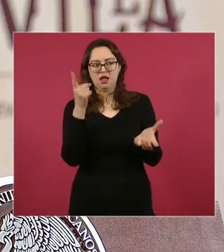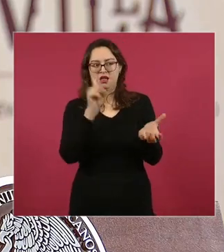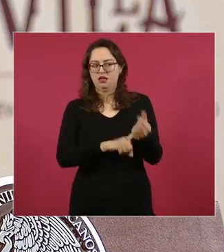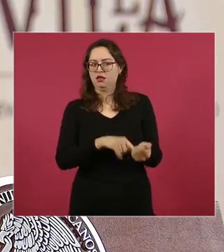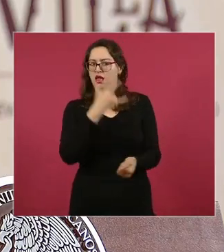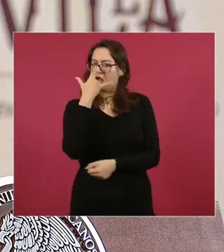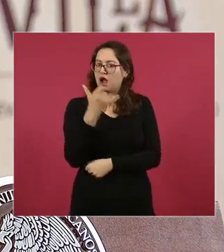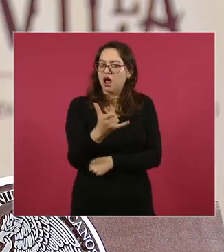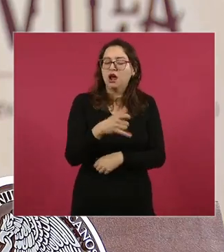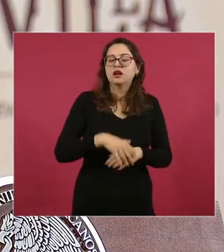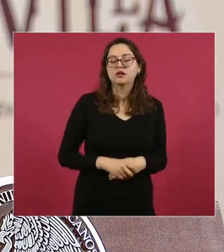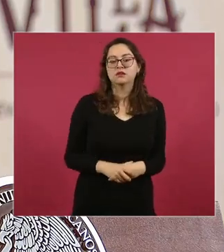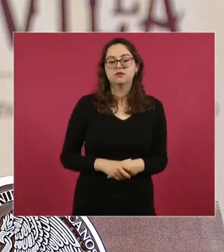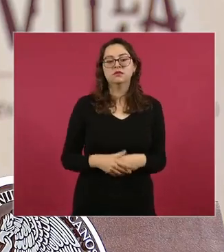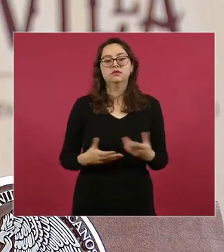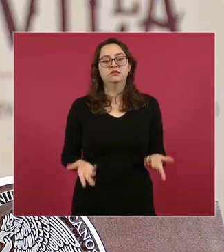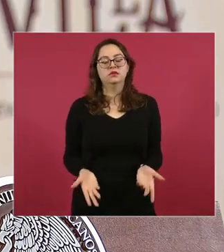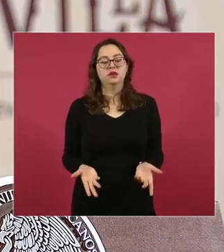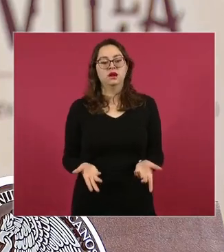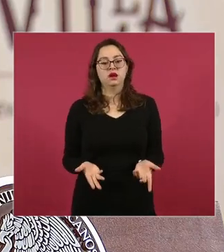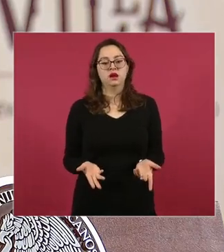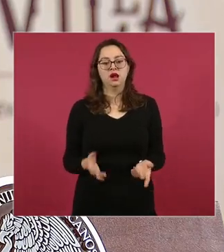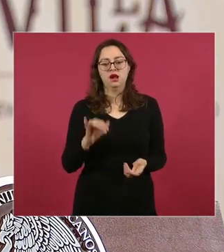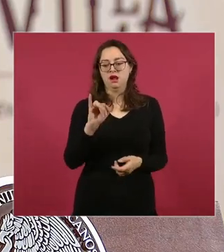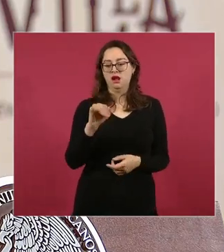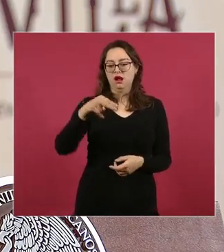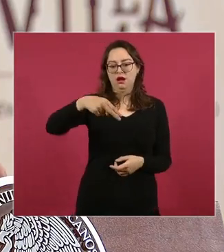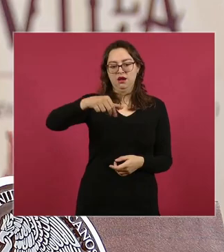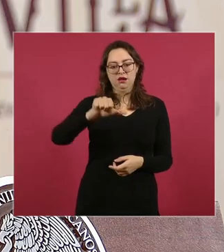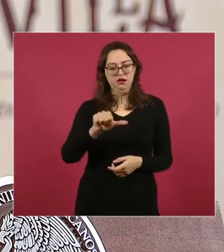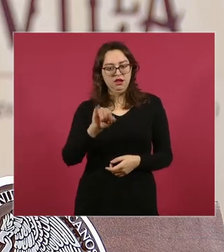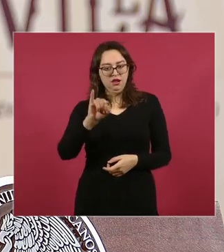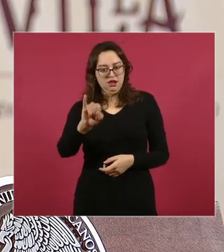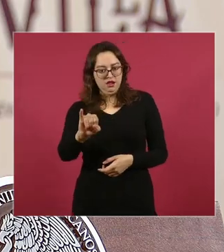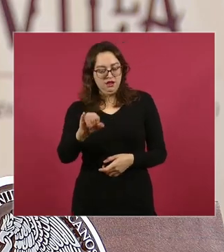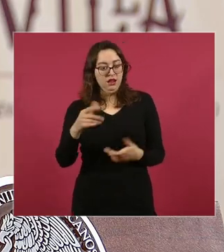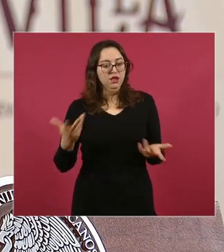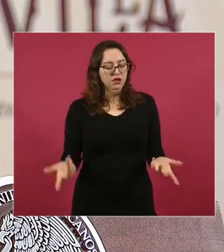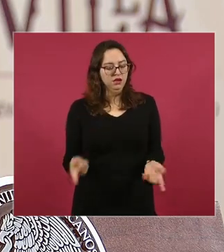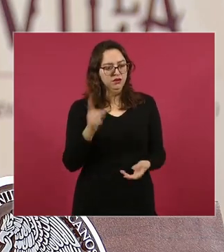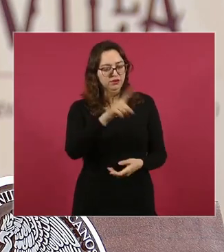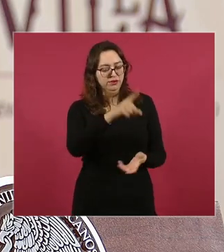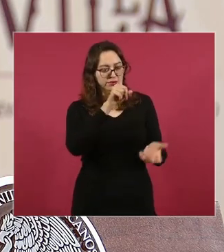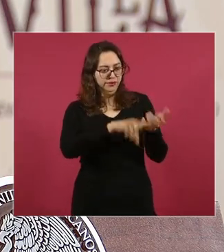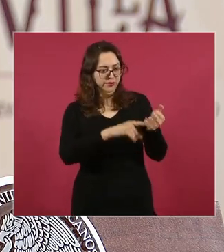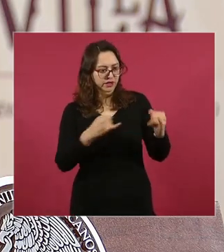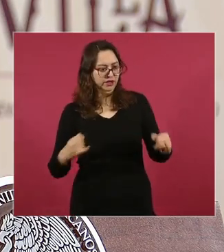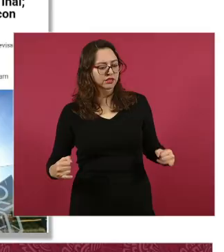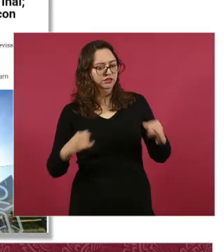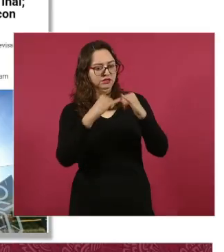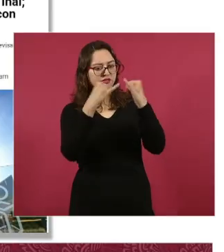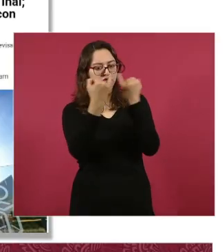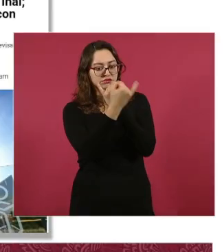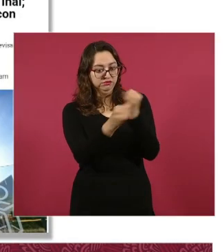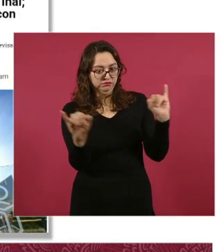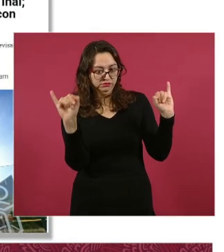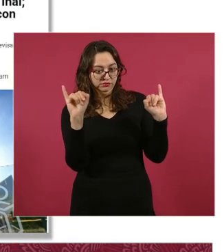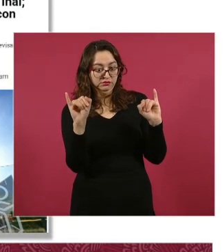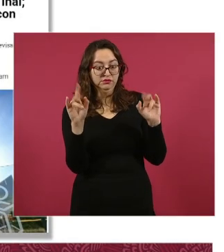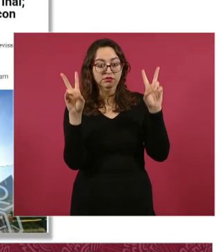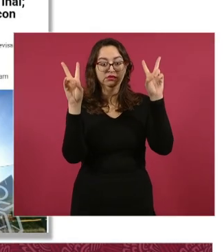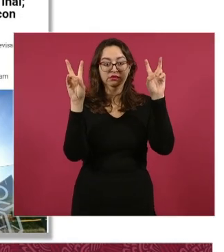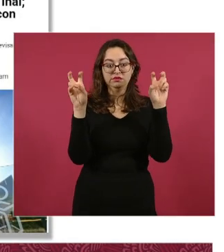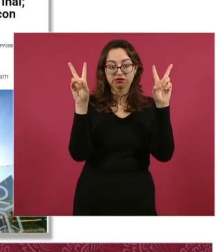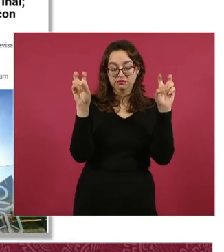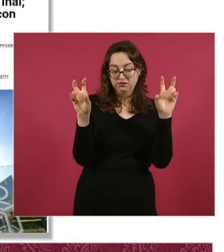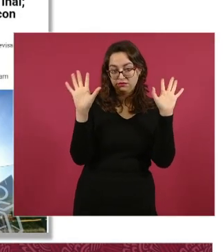atención. Se trata del Instituto Nacional de Acceso a la Información, uno de esos organismos a los que ya sabemos les llaman autónomos